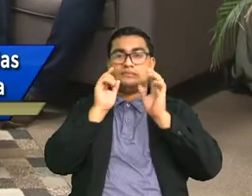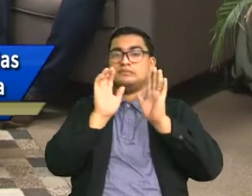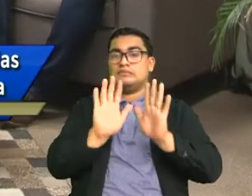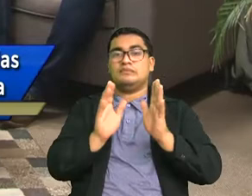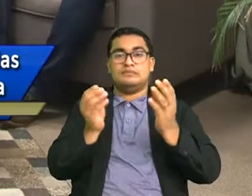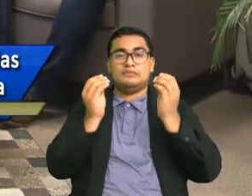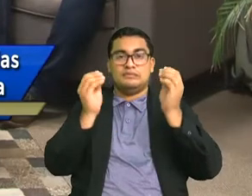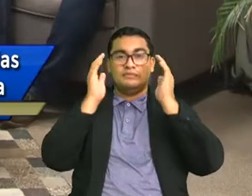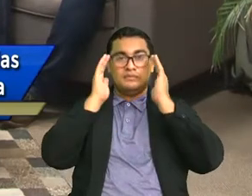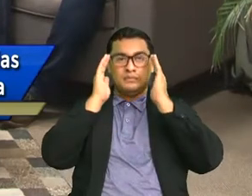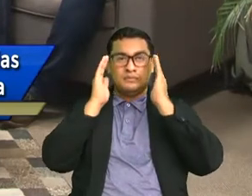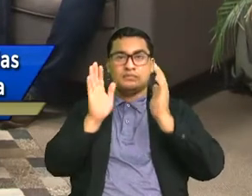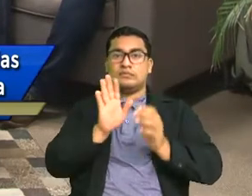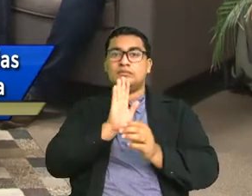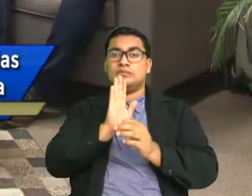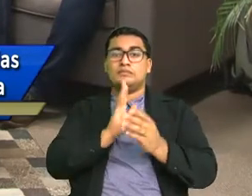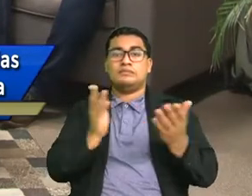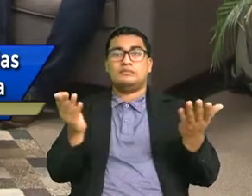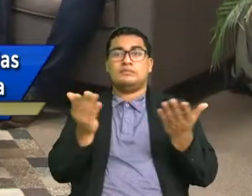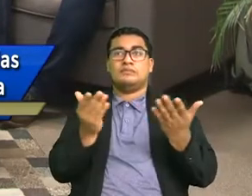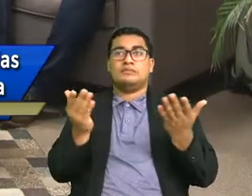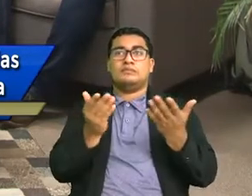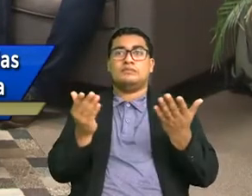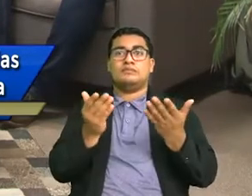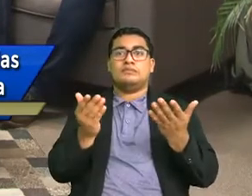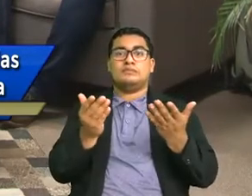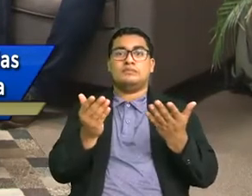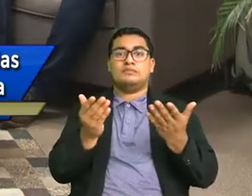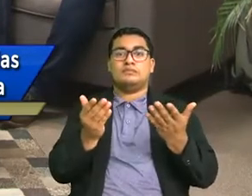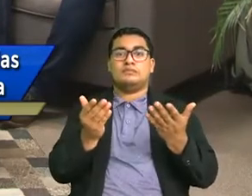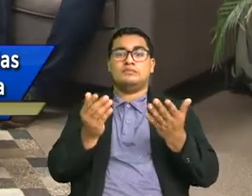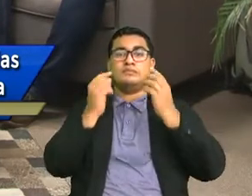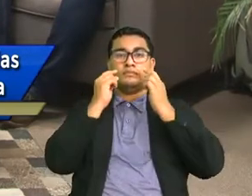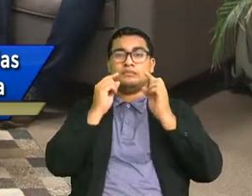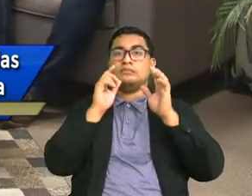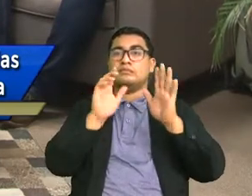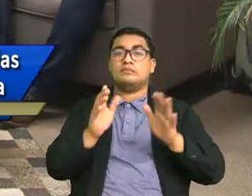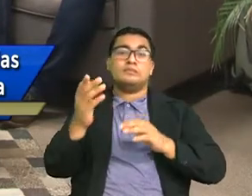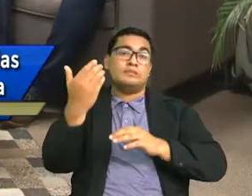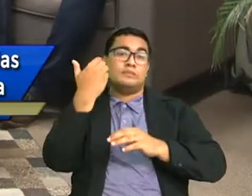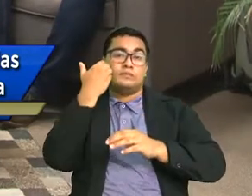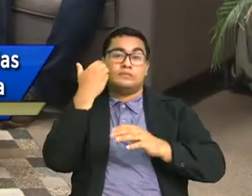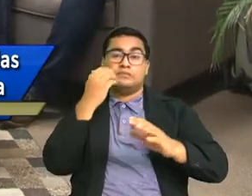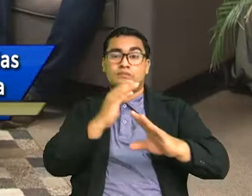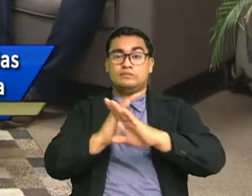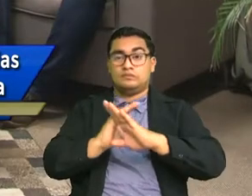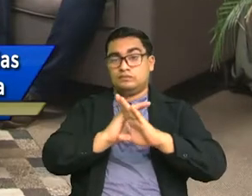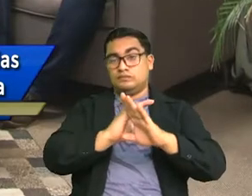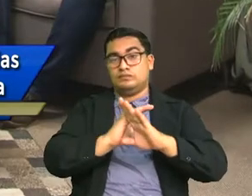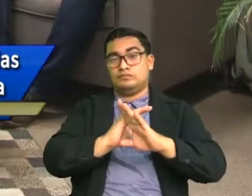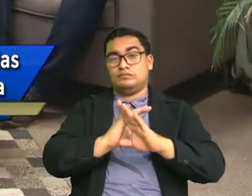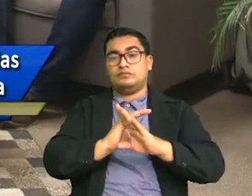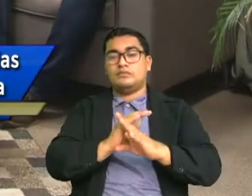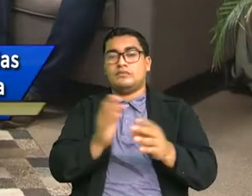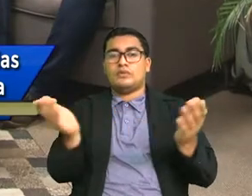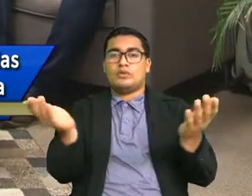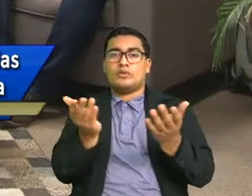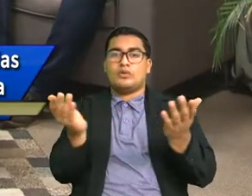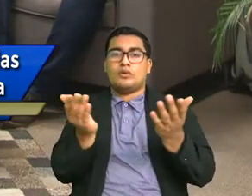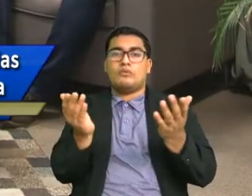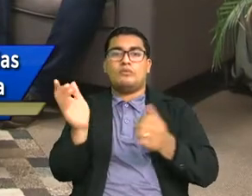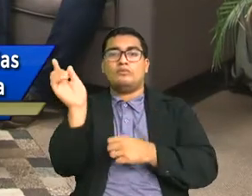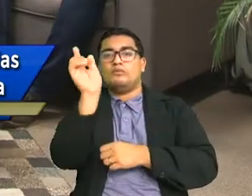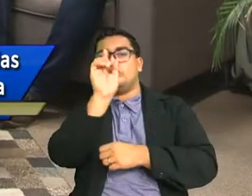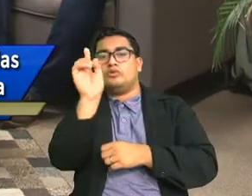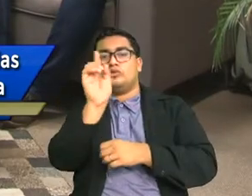de ver hablar de almacenamiento de grano es hablar de las plagas de almacén por decir algo necesitamos ver qué en qué condiciones tenemos nosotros